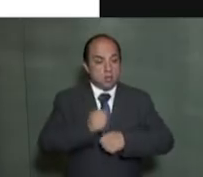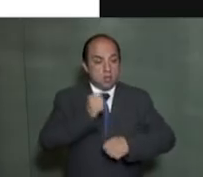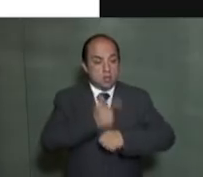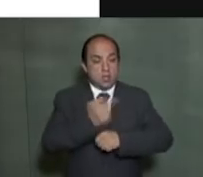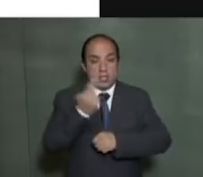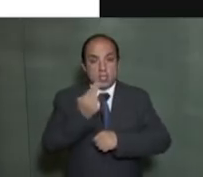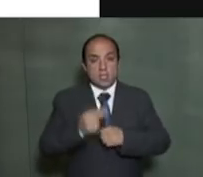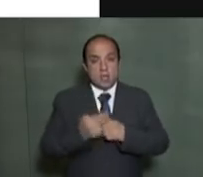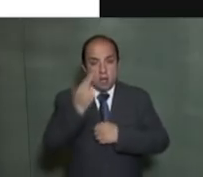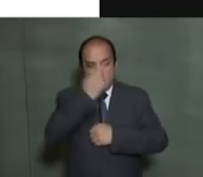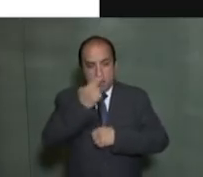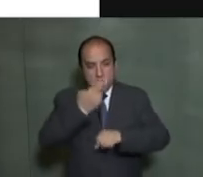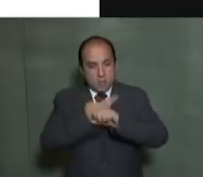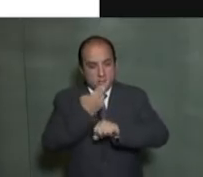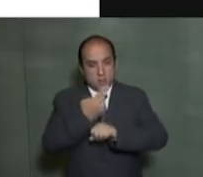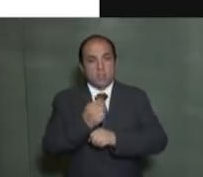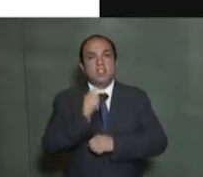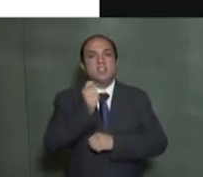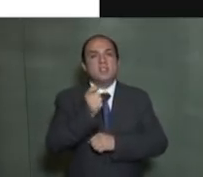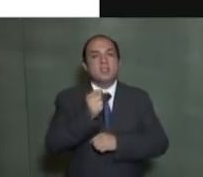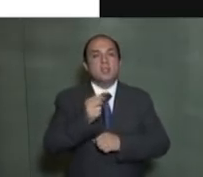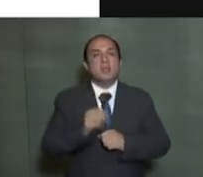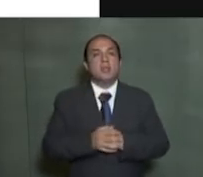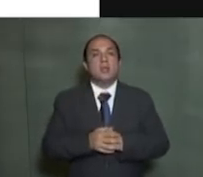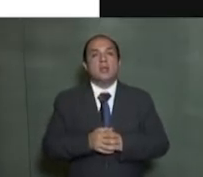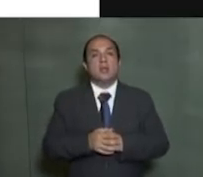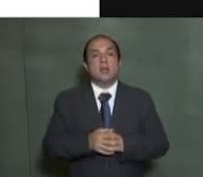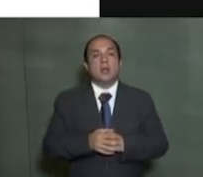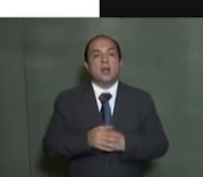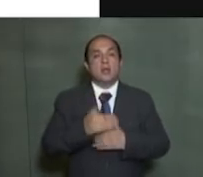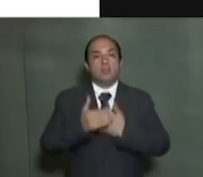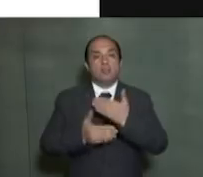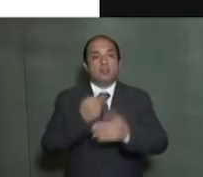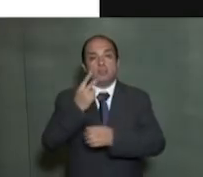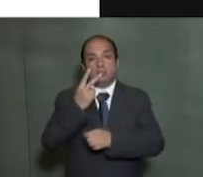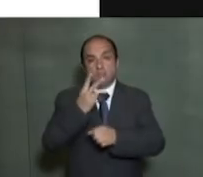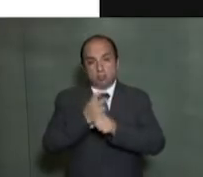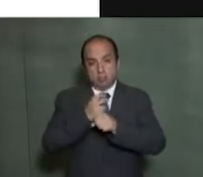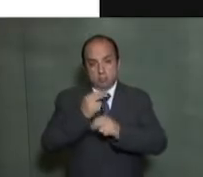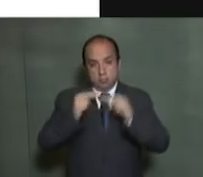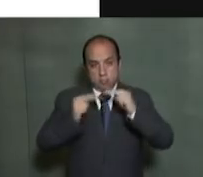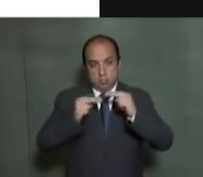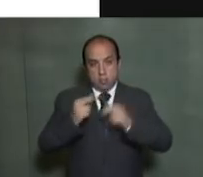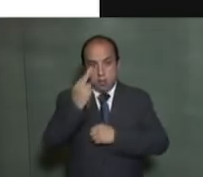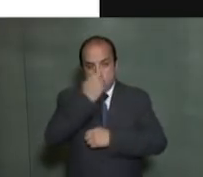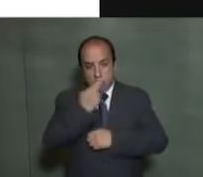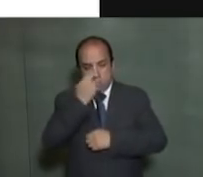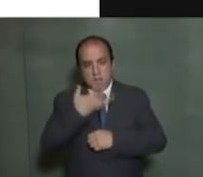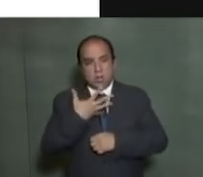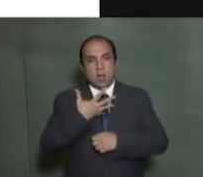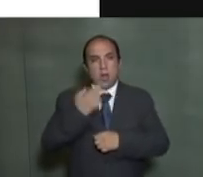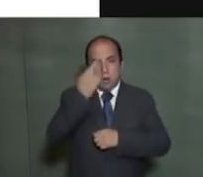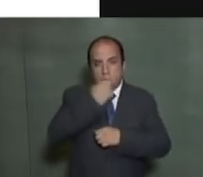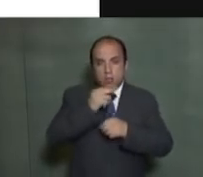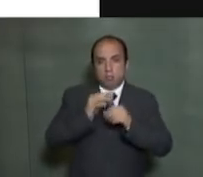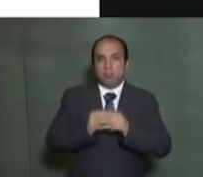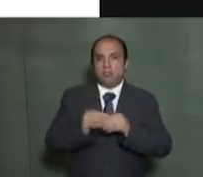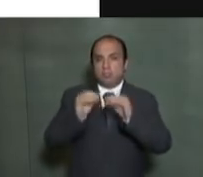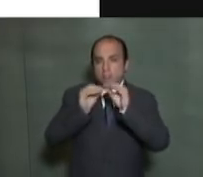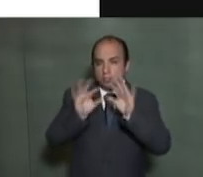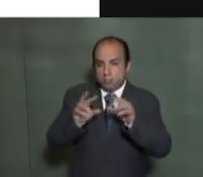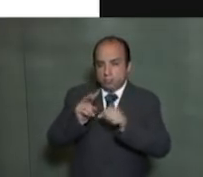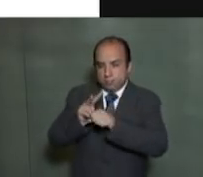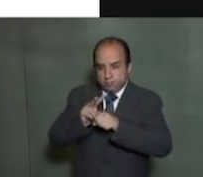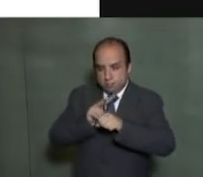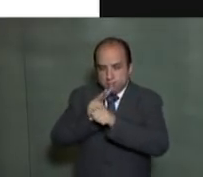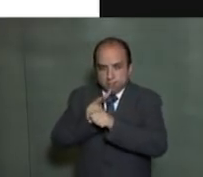esto implica pasar al nivel 2 de evaluación, en donde ya se debe de hacer una evaluación detallada, una revisión